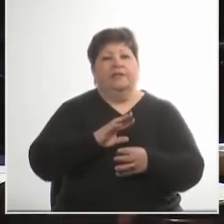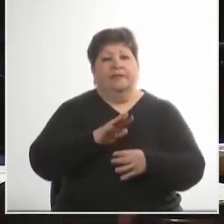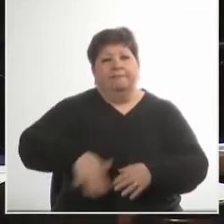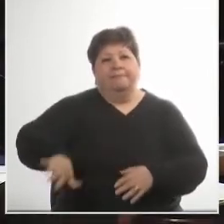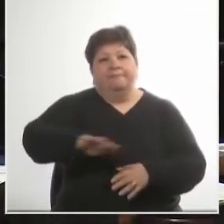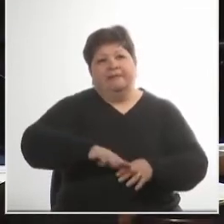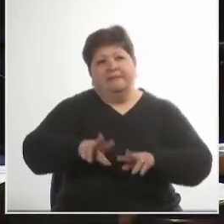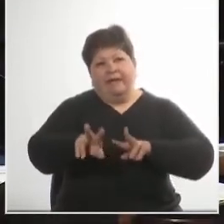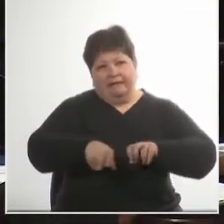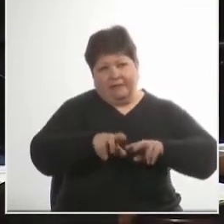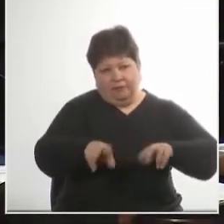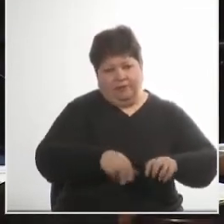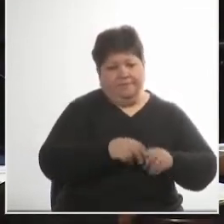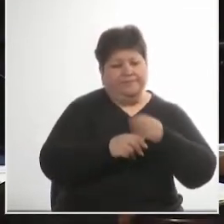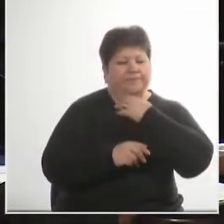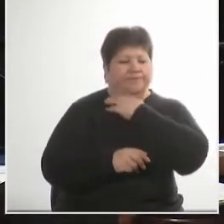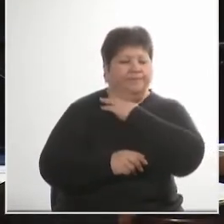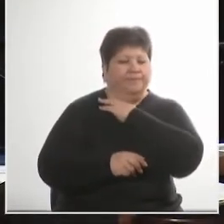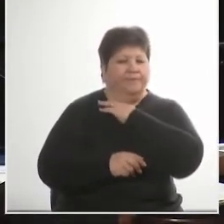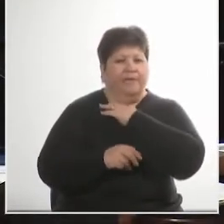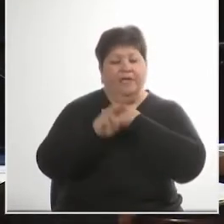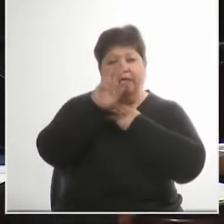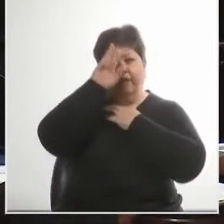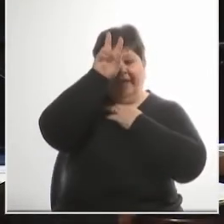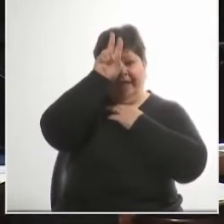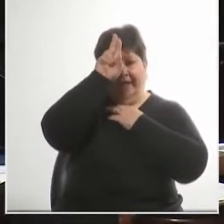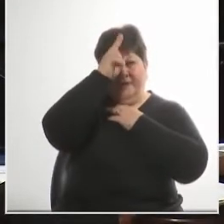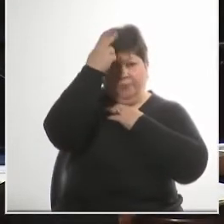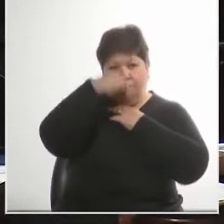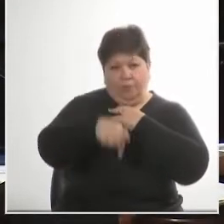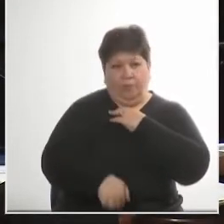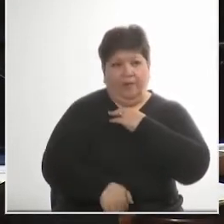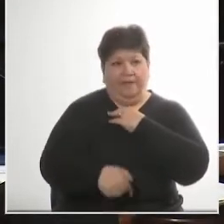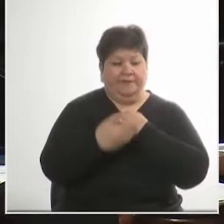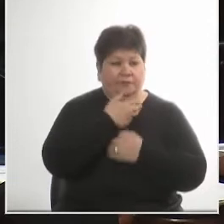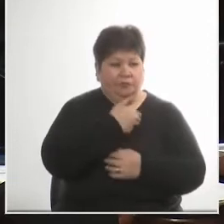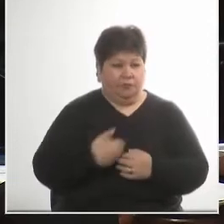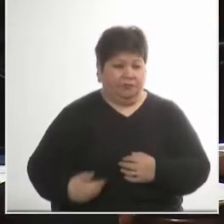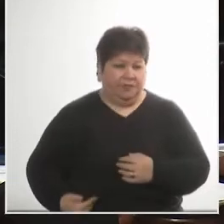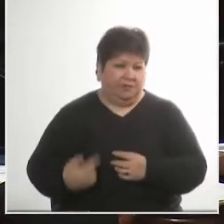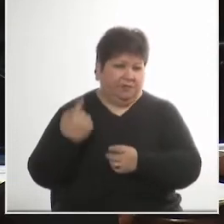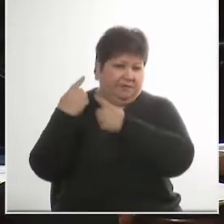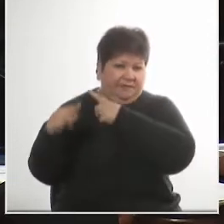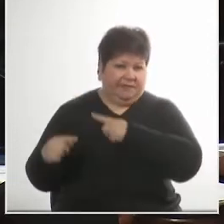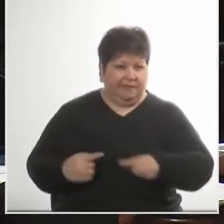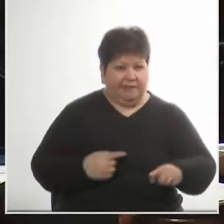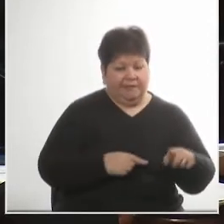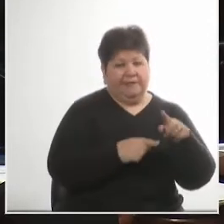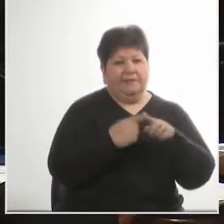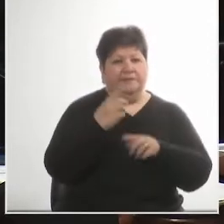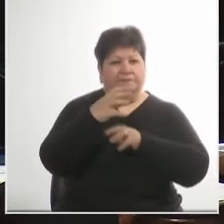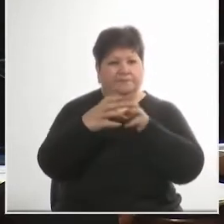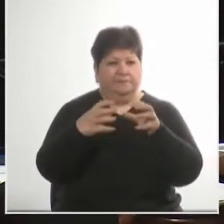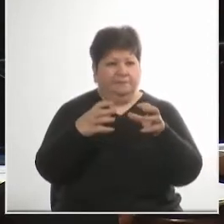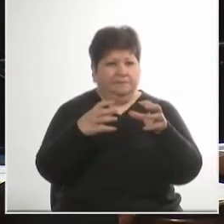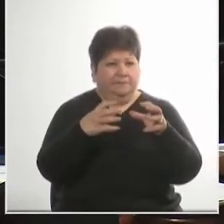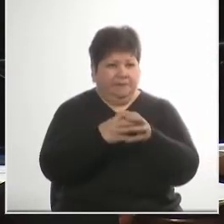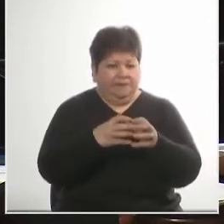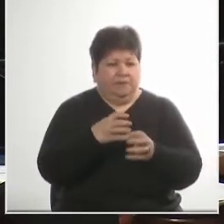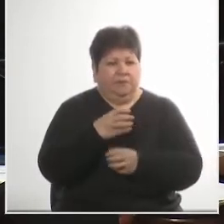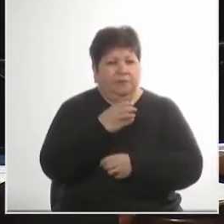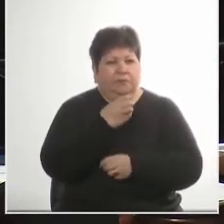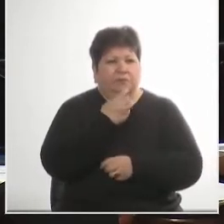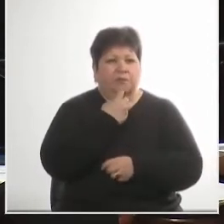Digamos que en el Uruguay y bajo gobiernos de distintos signos se han desarrollado